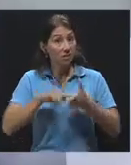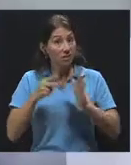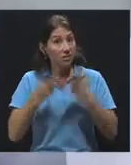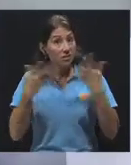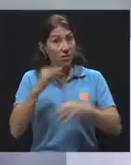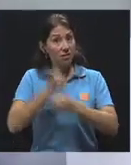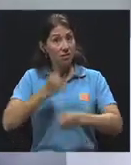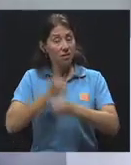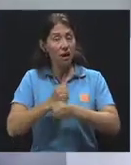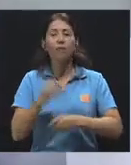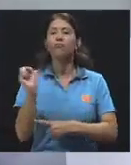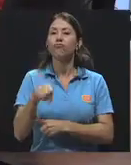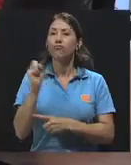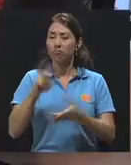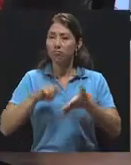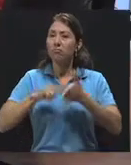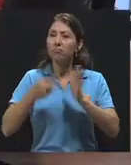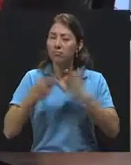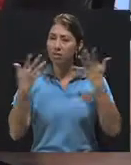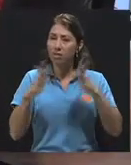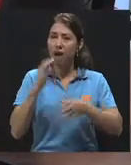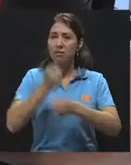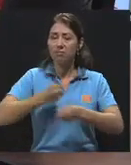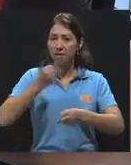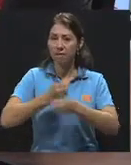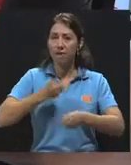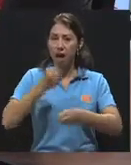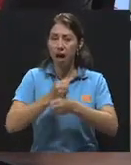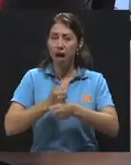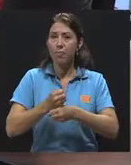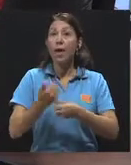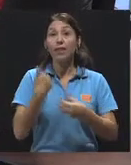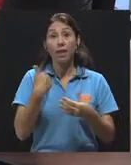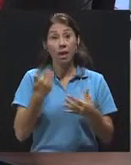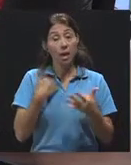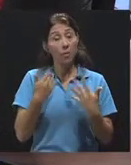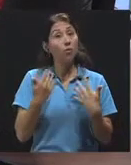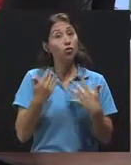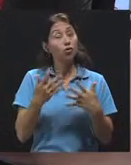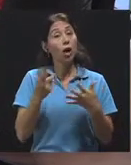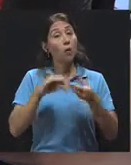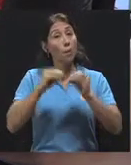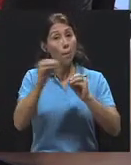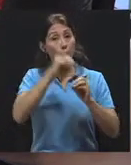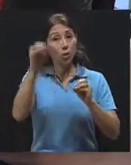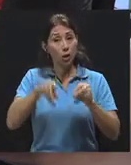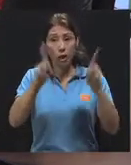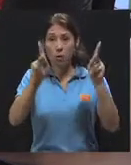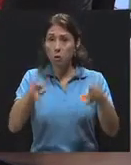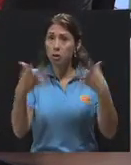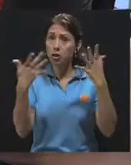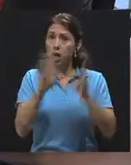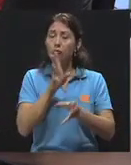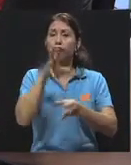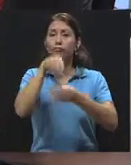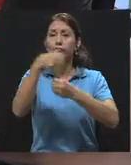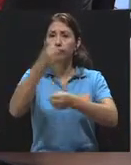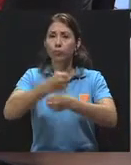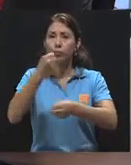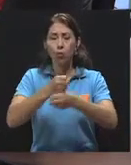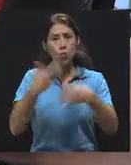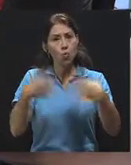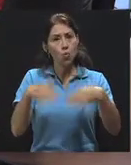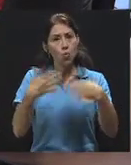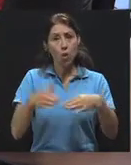en esto. ¿Verdad? O sea, esos chicos ya están trabajando. Esos chicos ya están trabajando. Uh-huh. Tenemos unos índices de inserción laboral muy, muy,